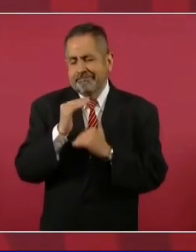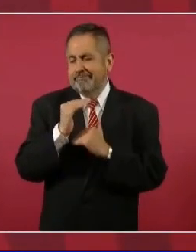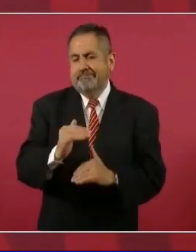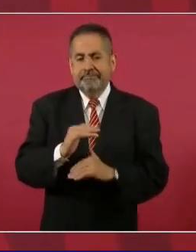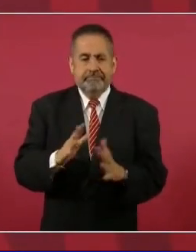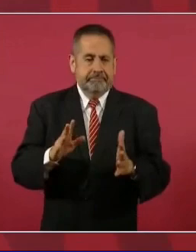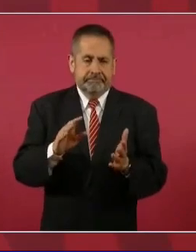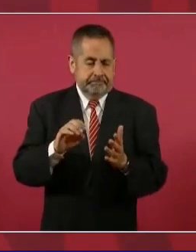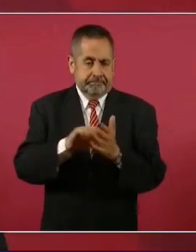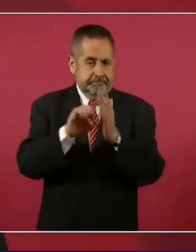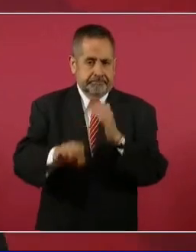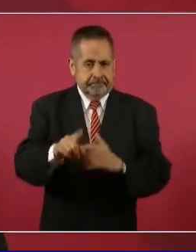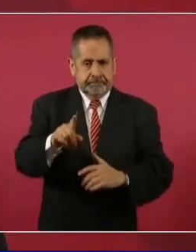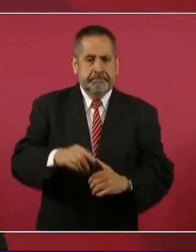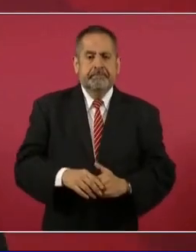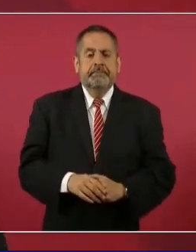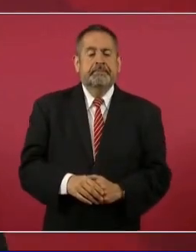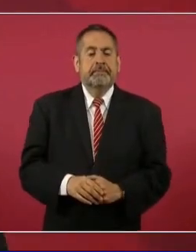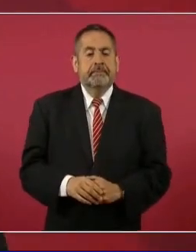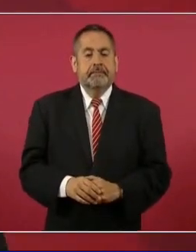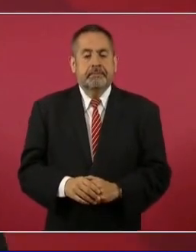Por ejemplo,